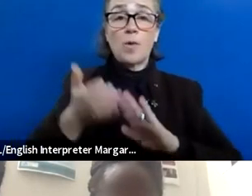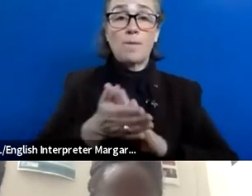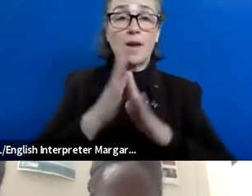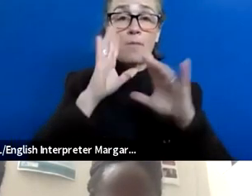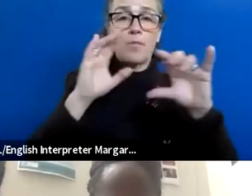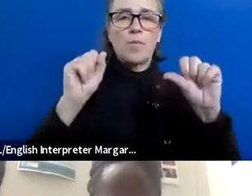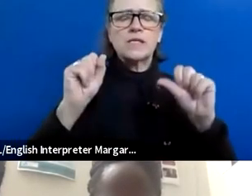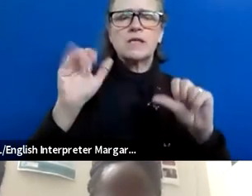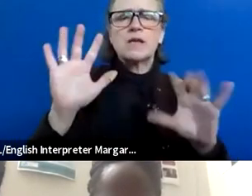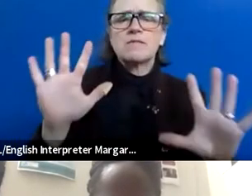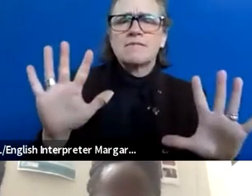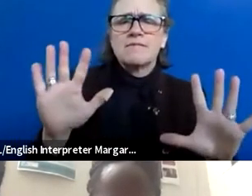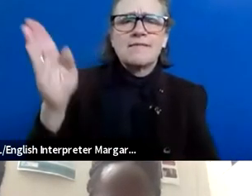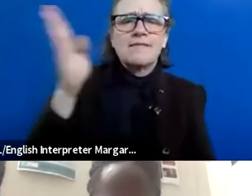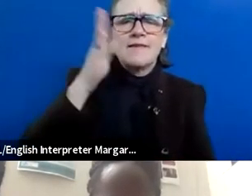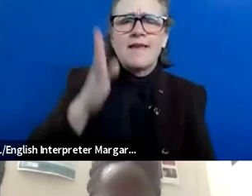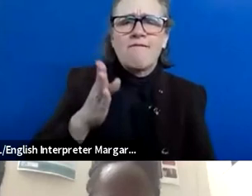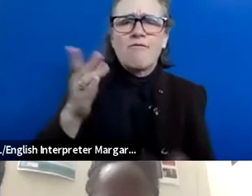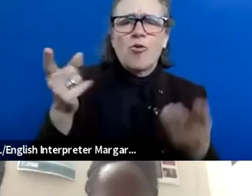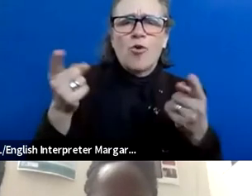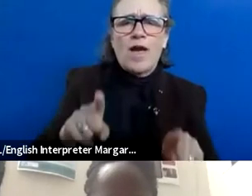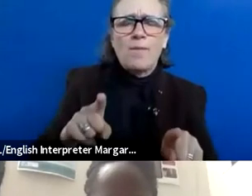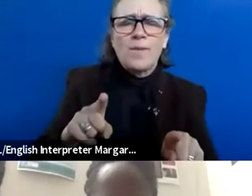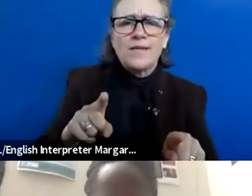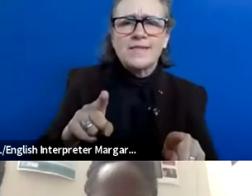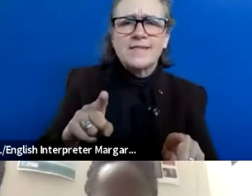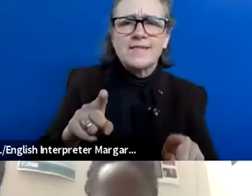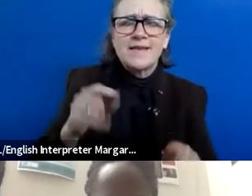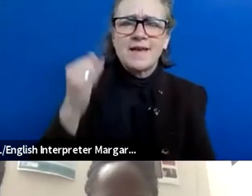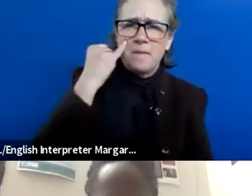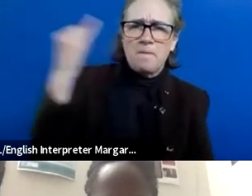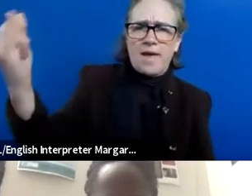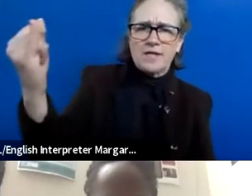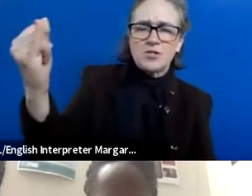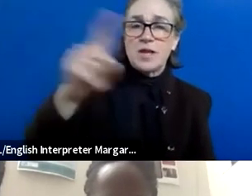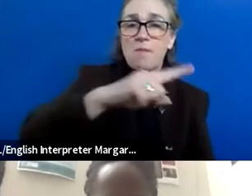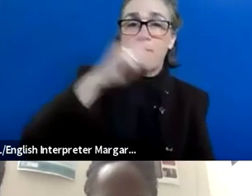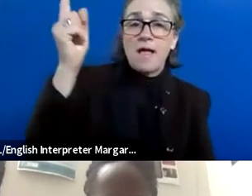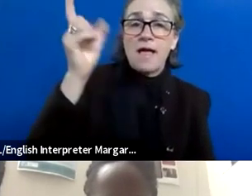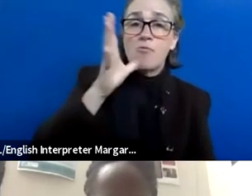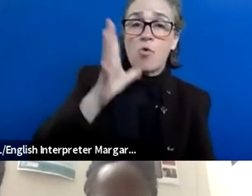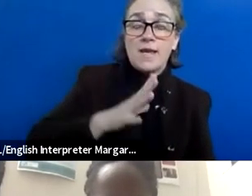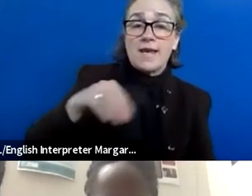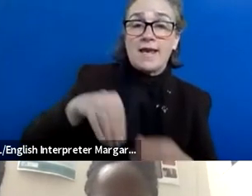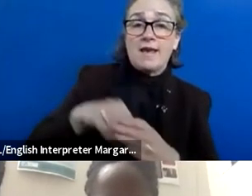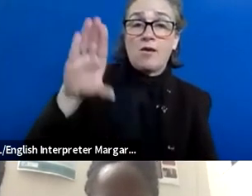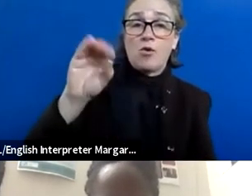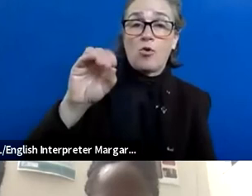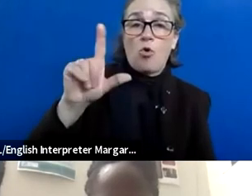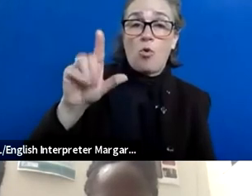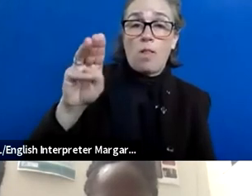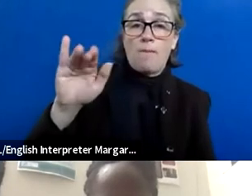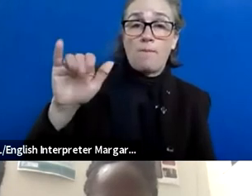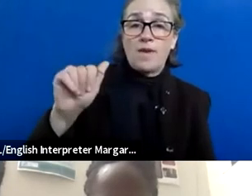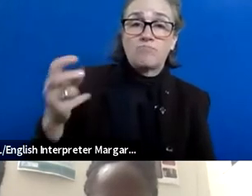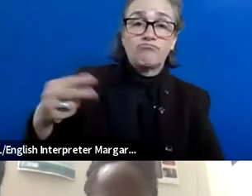con la historia de barbarie que ha manejado la élite aquí. Así que esto